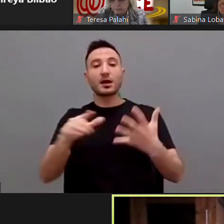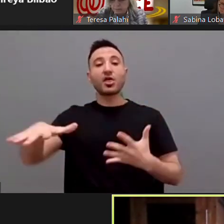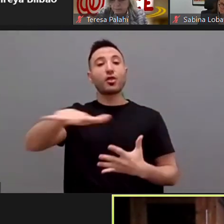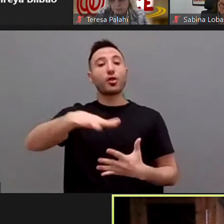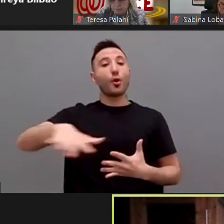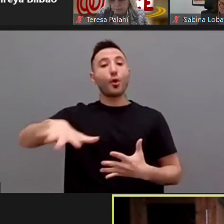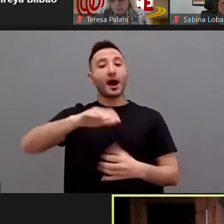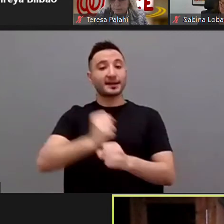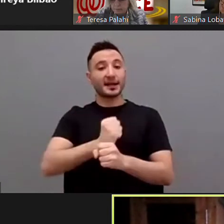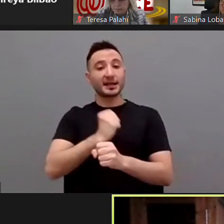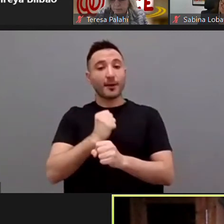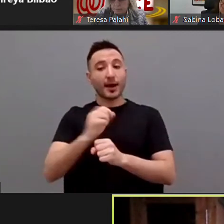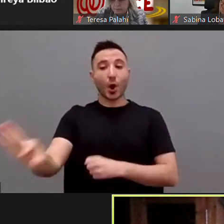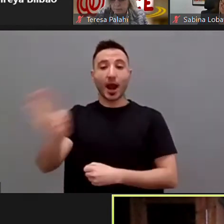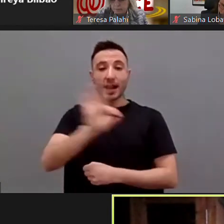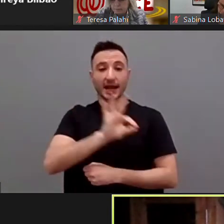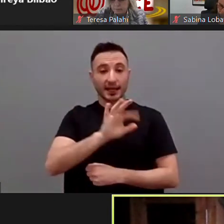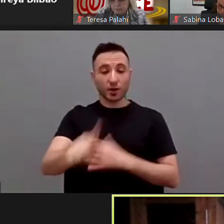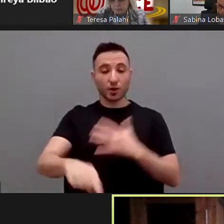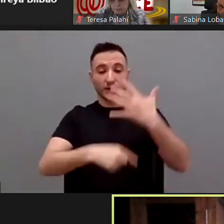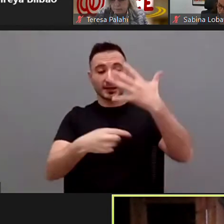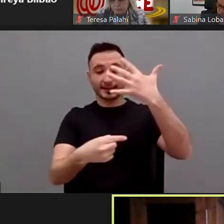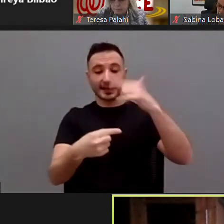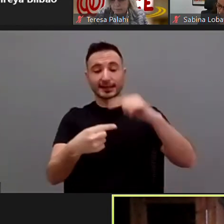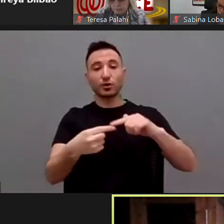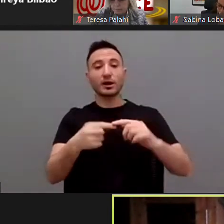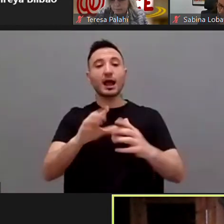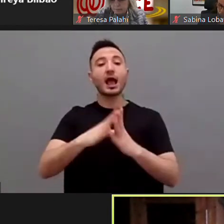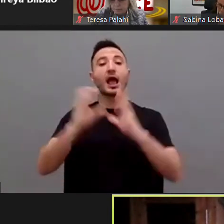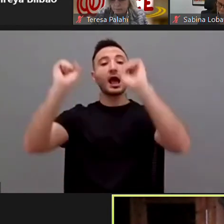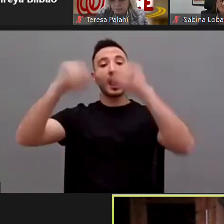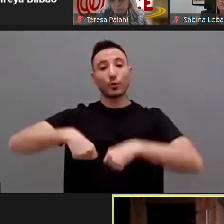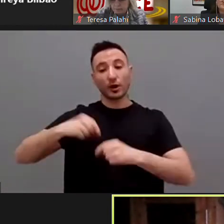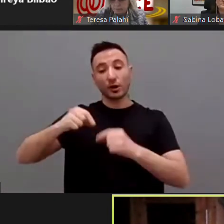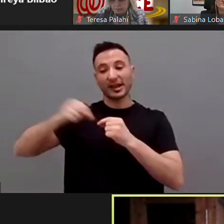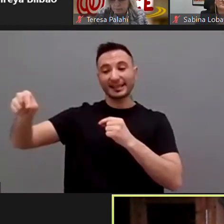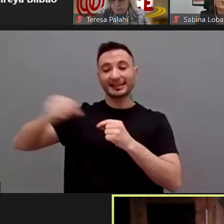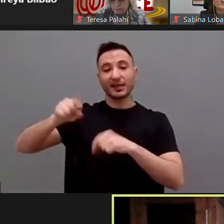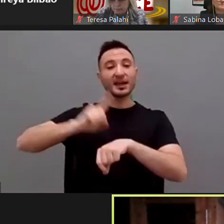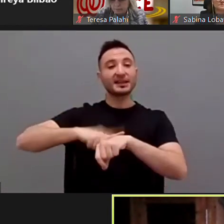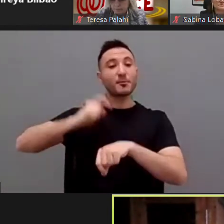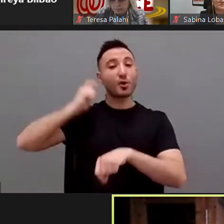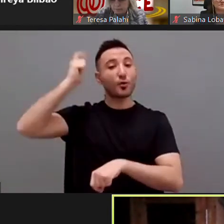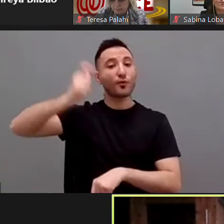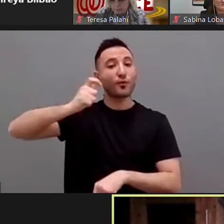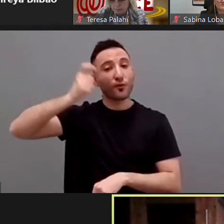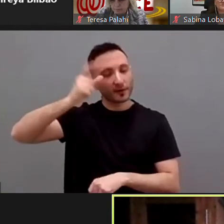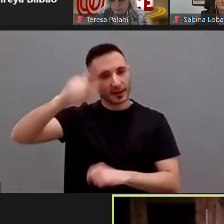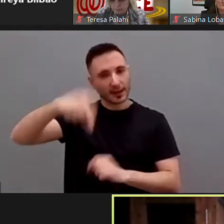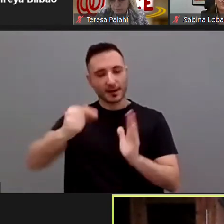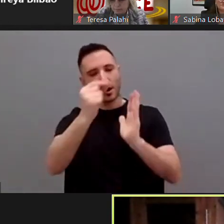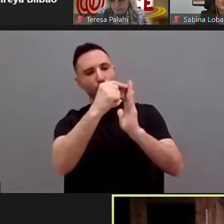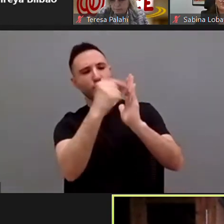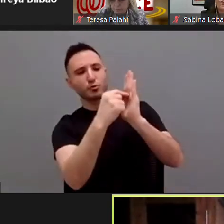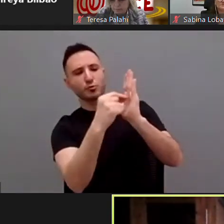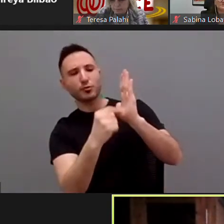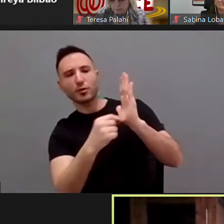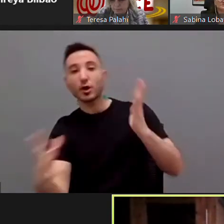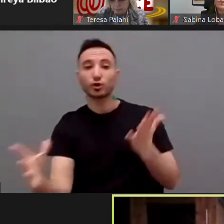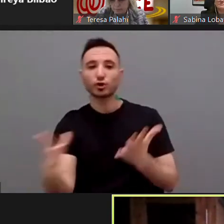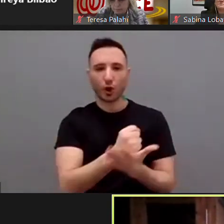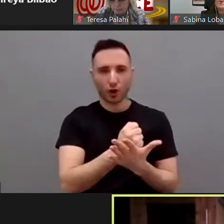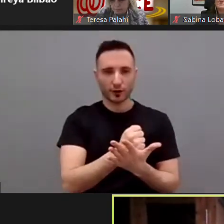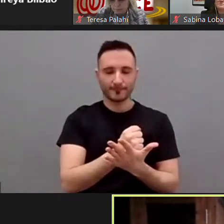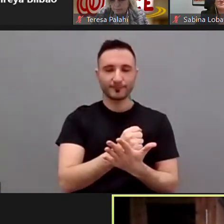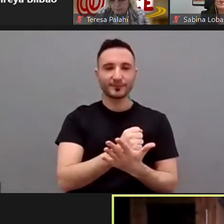trabajador a distancia y la duración del acuerdo de trabajo a distancia. Ya otro bloque que entendemos